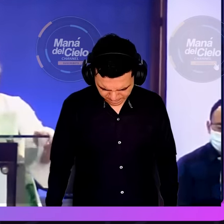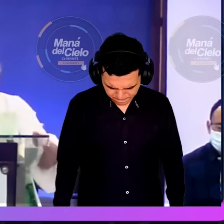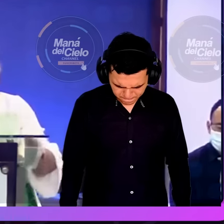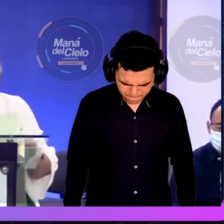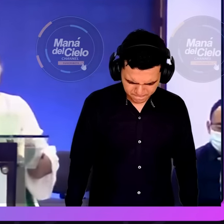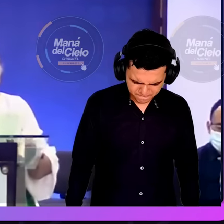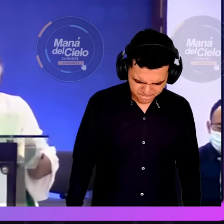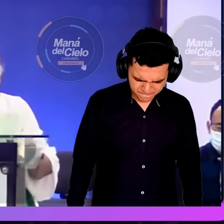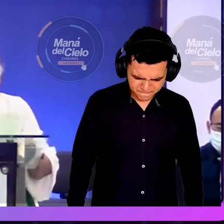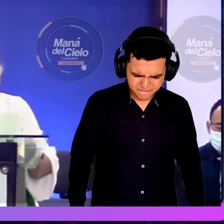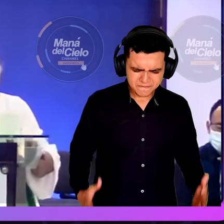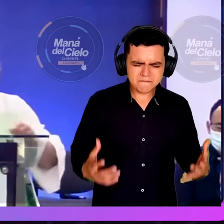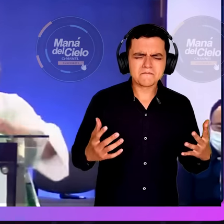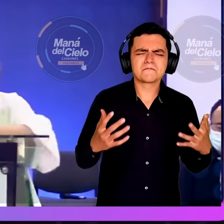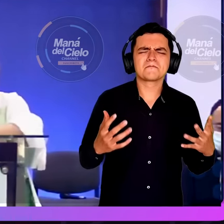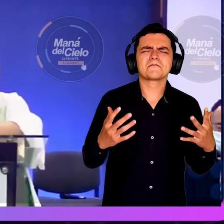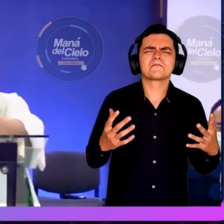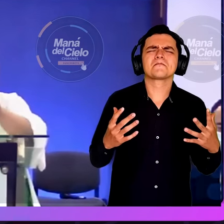¡Ayúdanos!